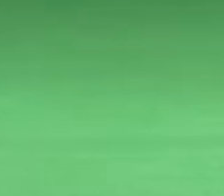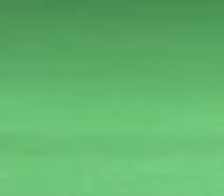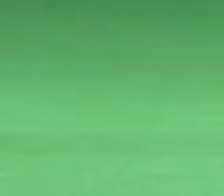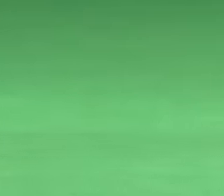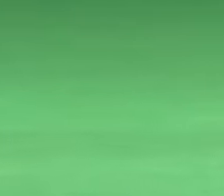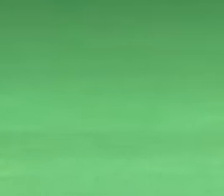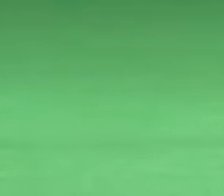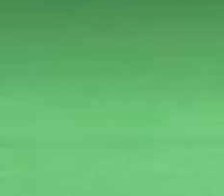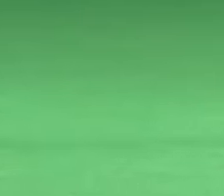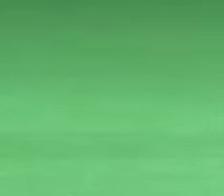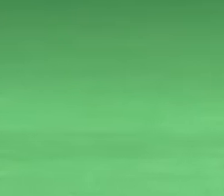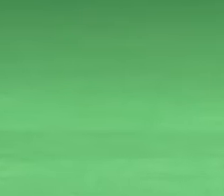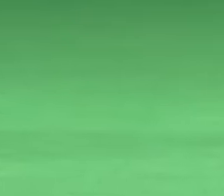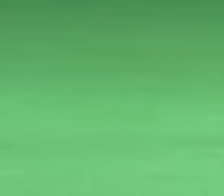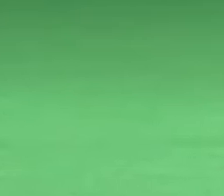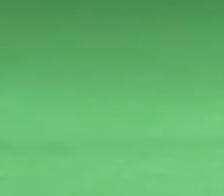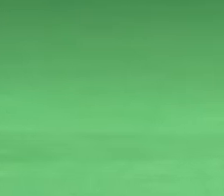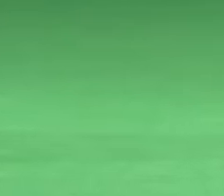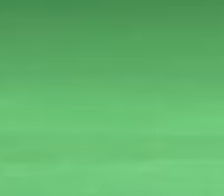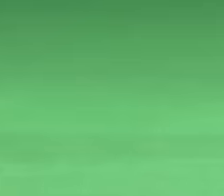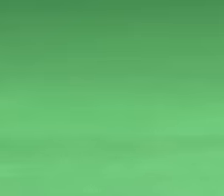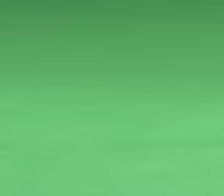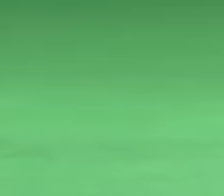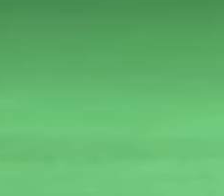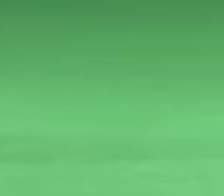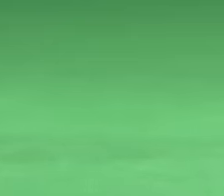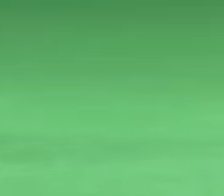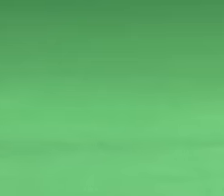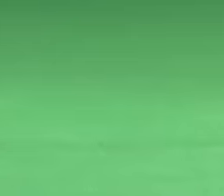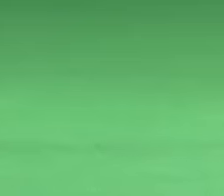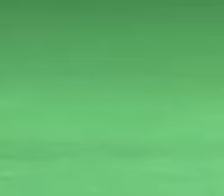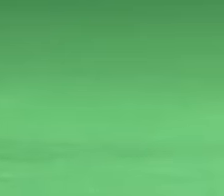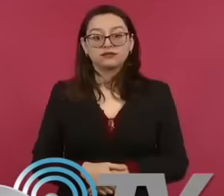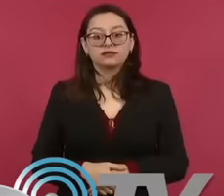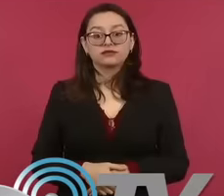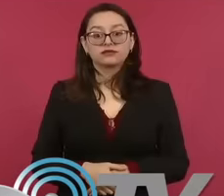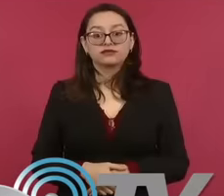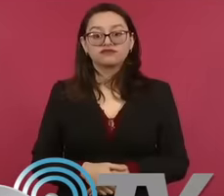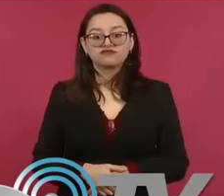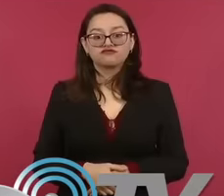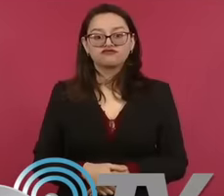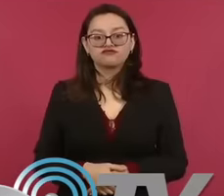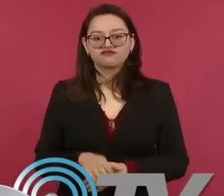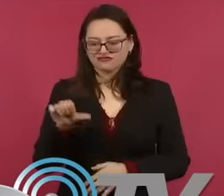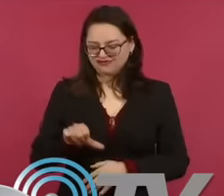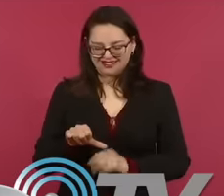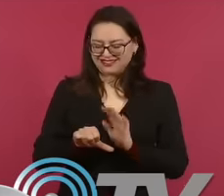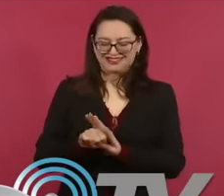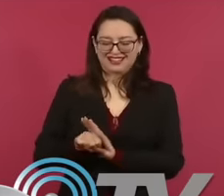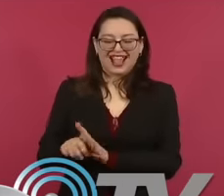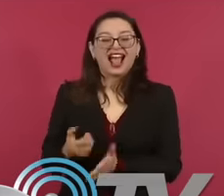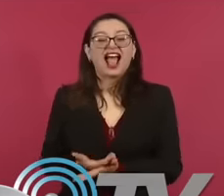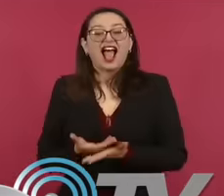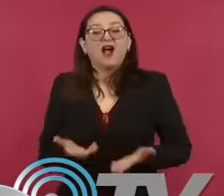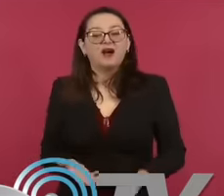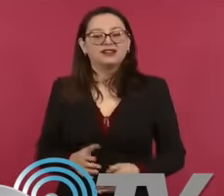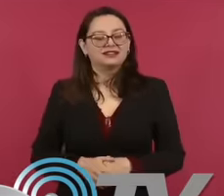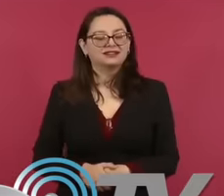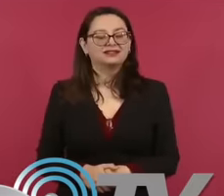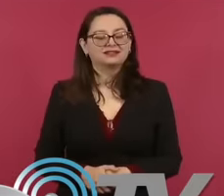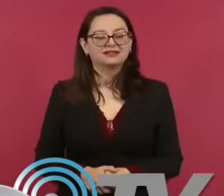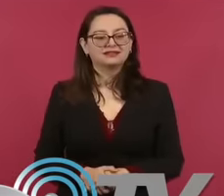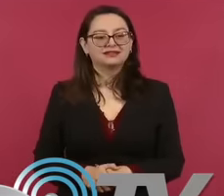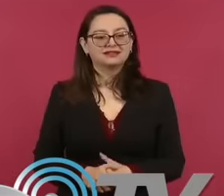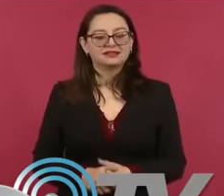No. Hoy, ahorita, hoy. No, hoy, ahora. 739. ¿Eh?